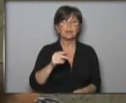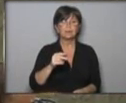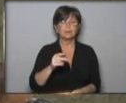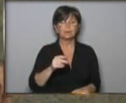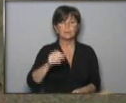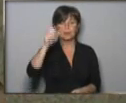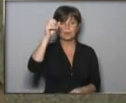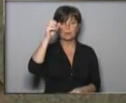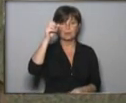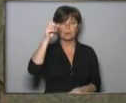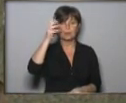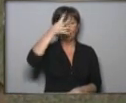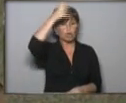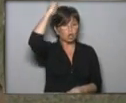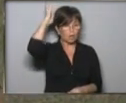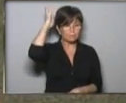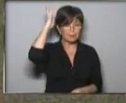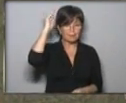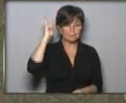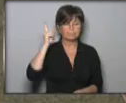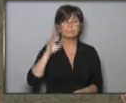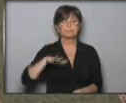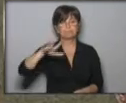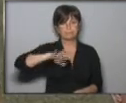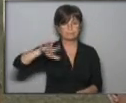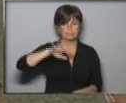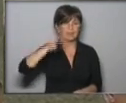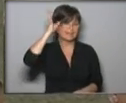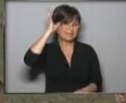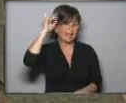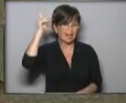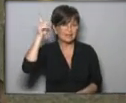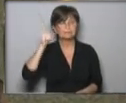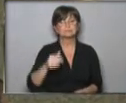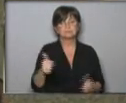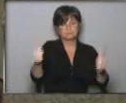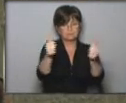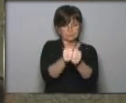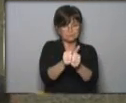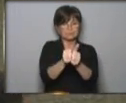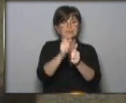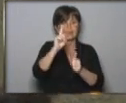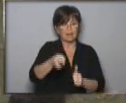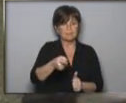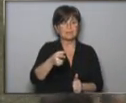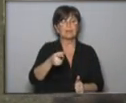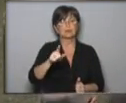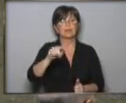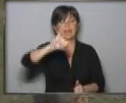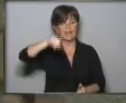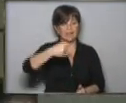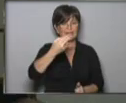El padre Lombardi lo acompaña, el vocero del Vaticano, jesuita también.